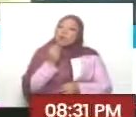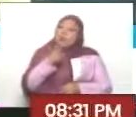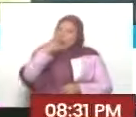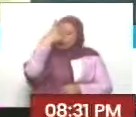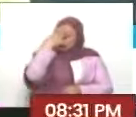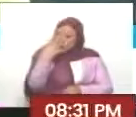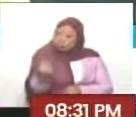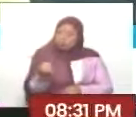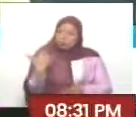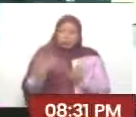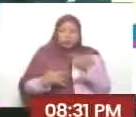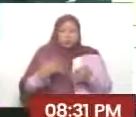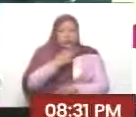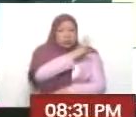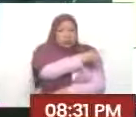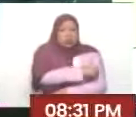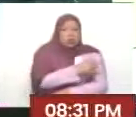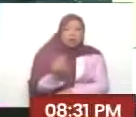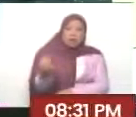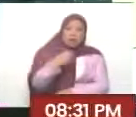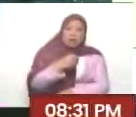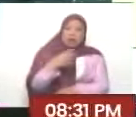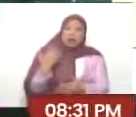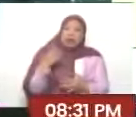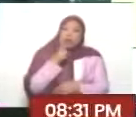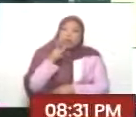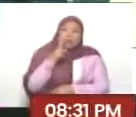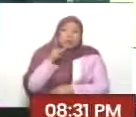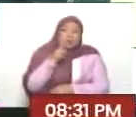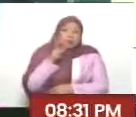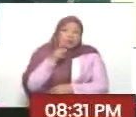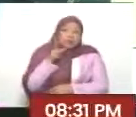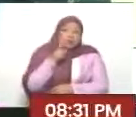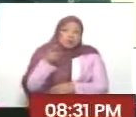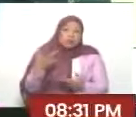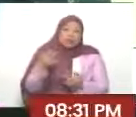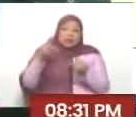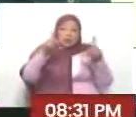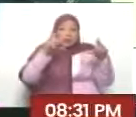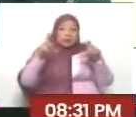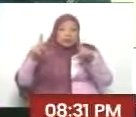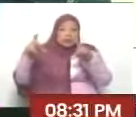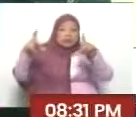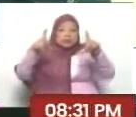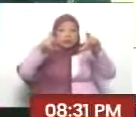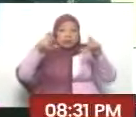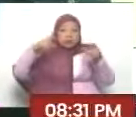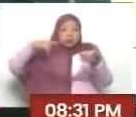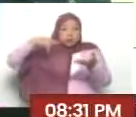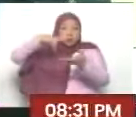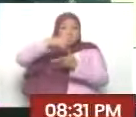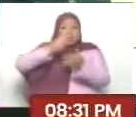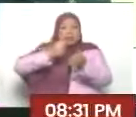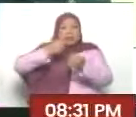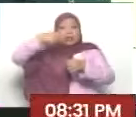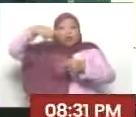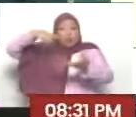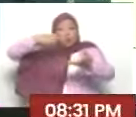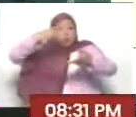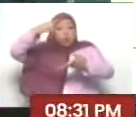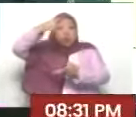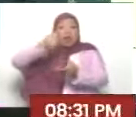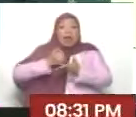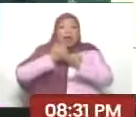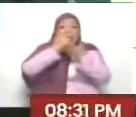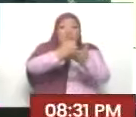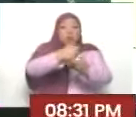entienda lo que está ocurriendo en Palestina? Porque cada día es más grave, porque hoy mostraron imágenes de cómo están lanzando la ayuda humanitaria aérea,